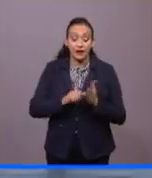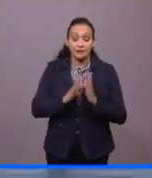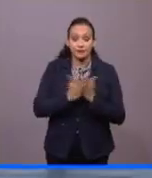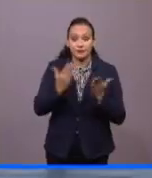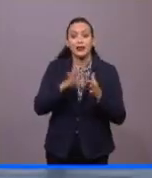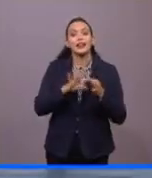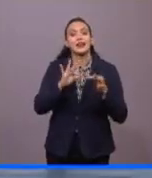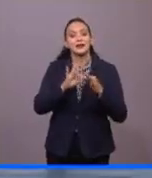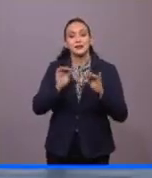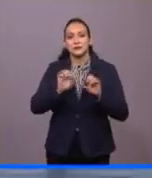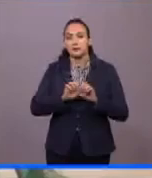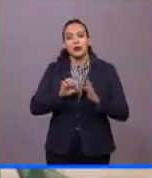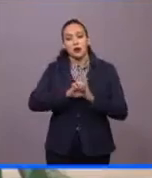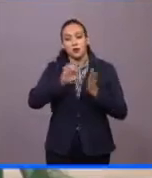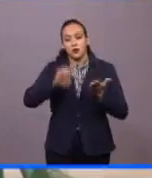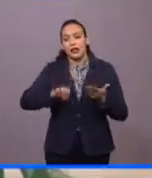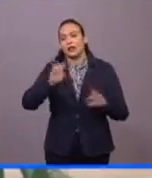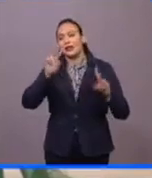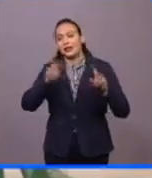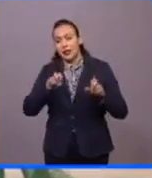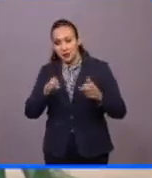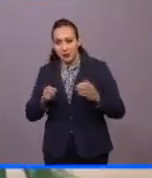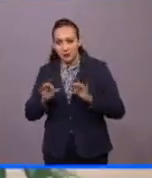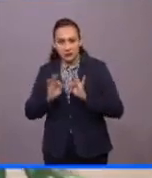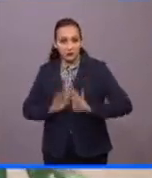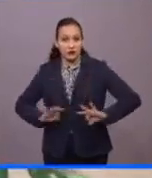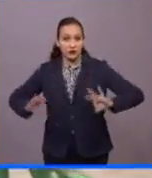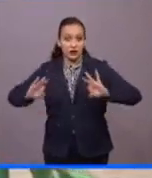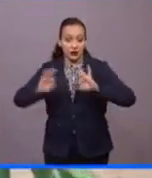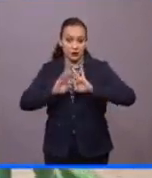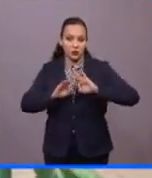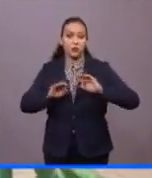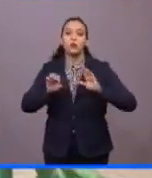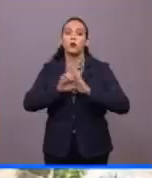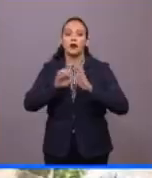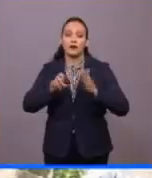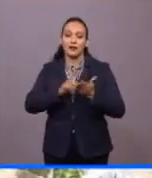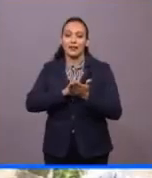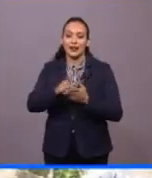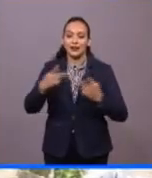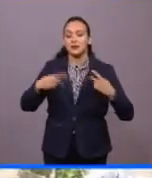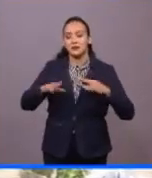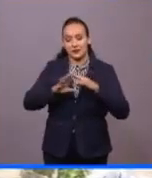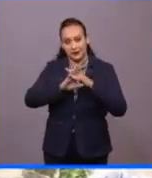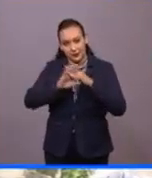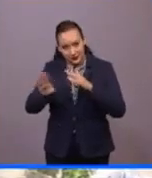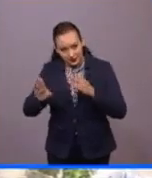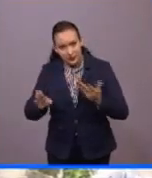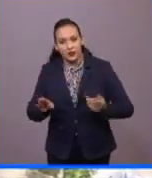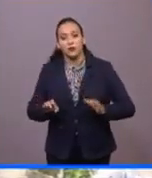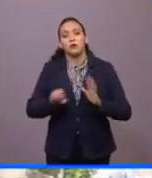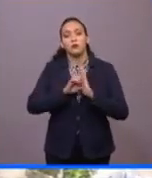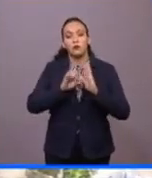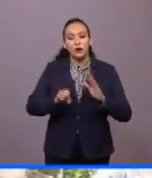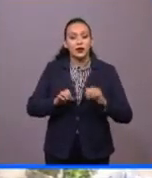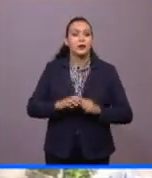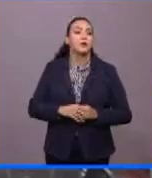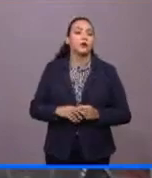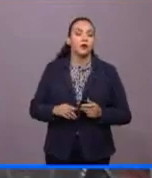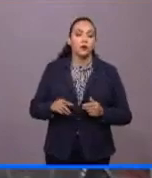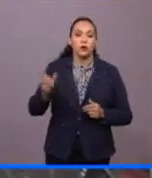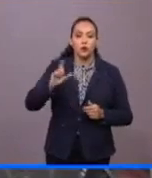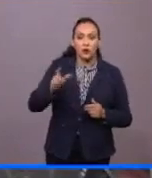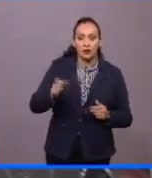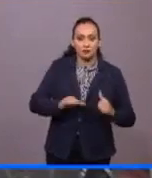y sistematiza los precedentes del máximo tribunal sobre los derechos de las personas migrantes en temas como las facultades